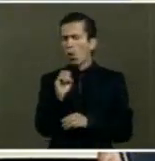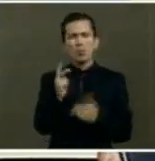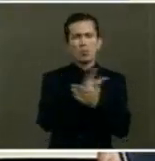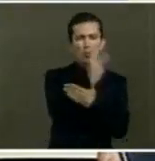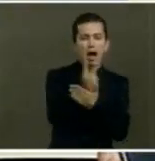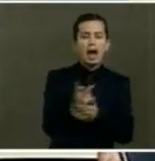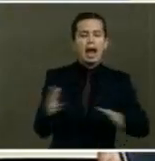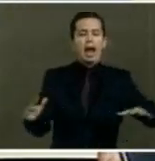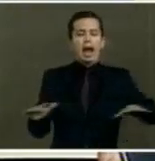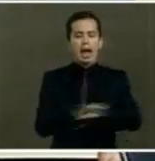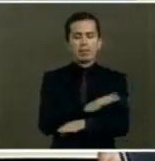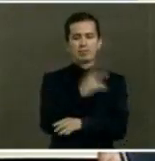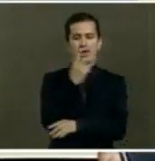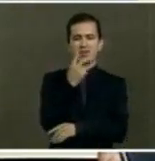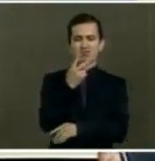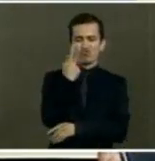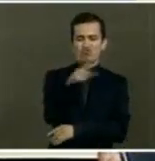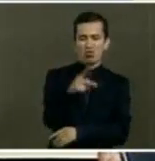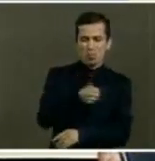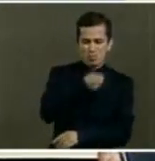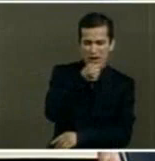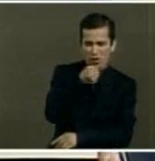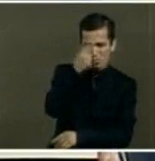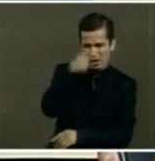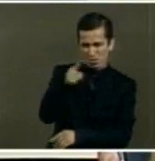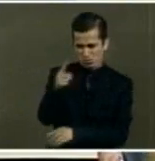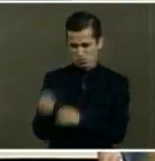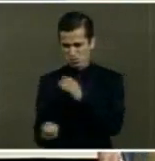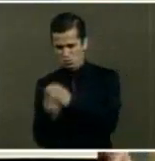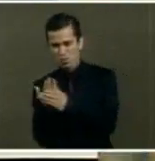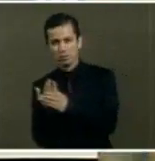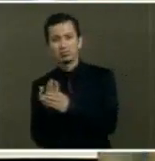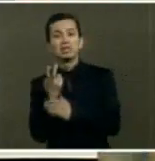nuevo, es un programa que nos ha permitido sustituir ya